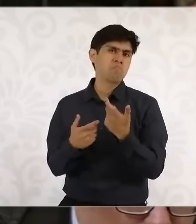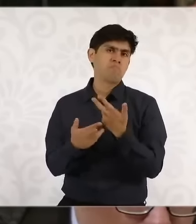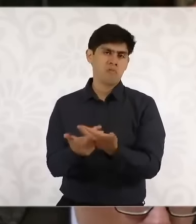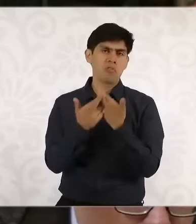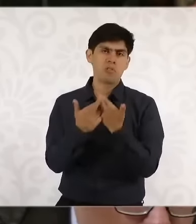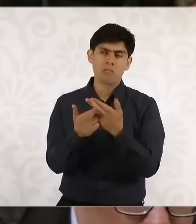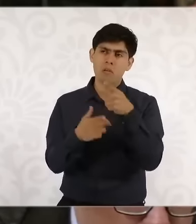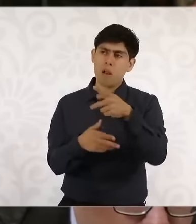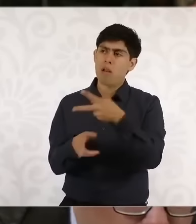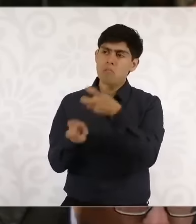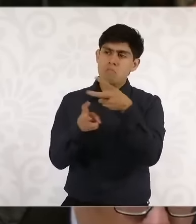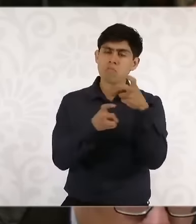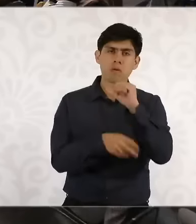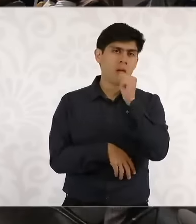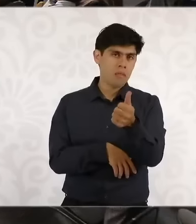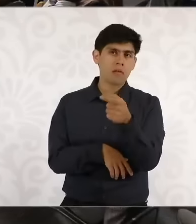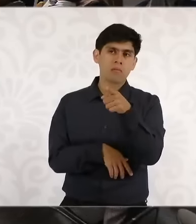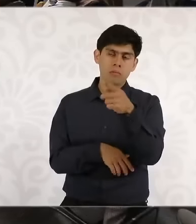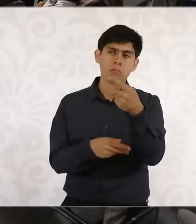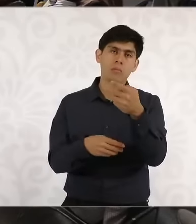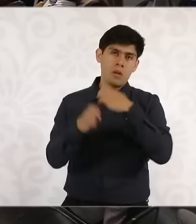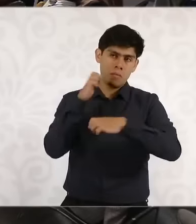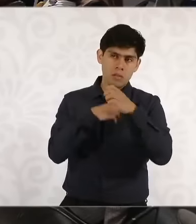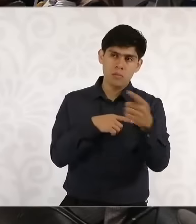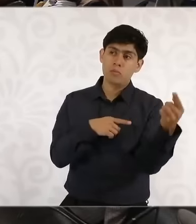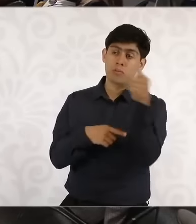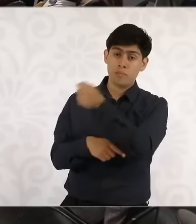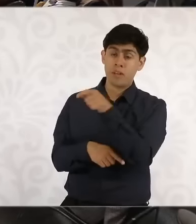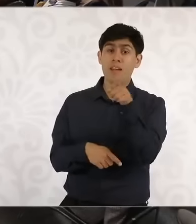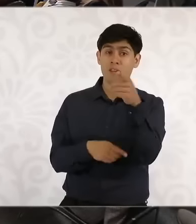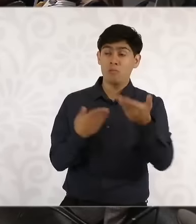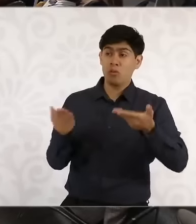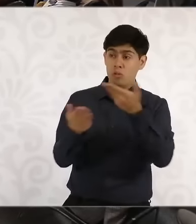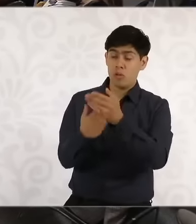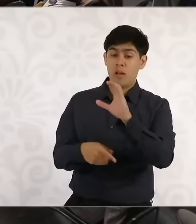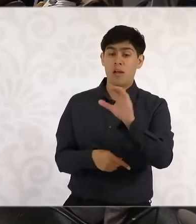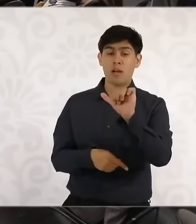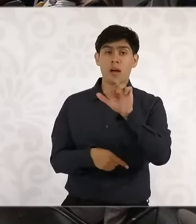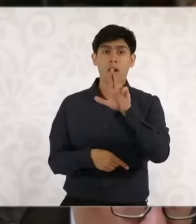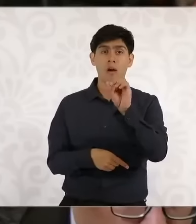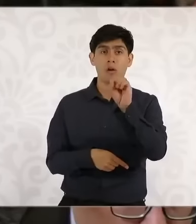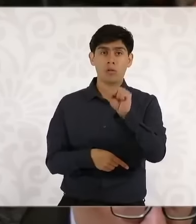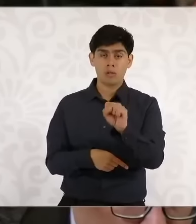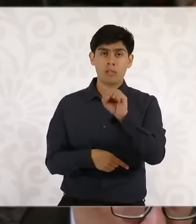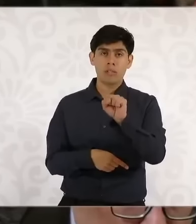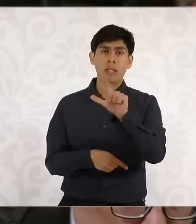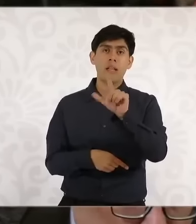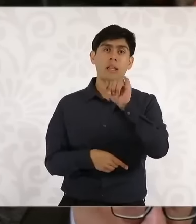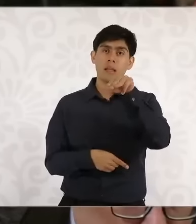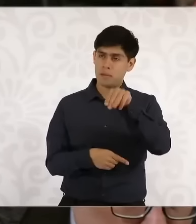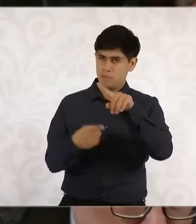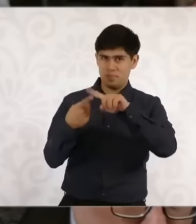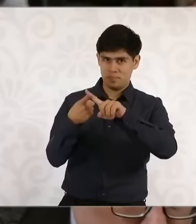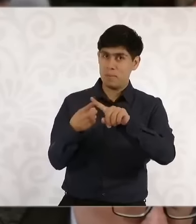Y proponían, de hecho también propusieron a Carlos Slim, pero en una gran mayoría proponían